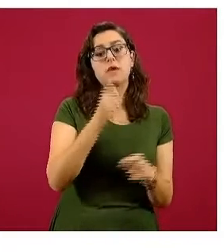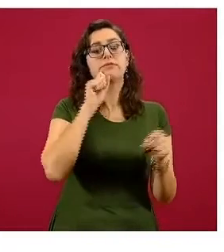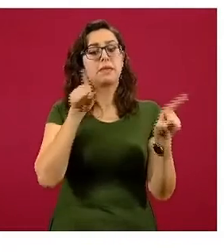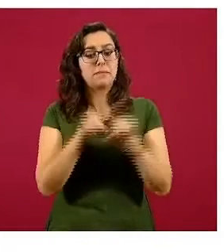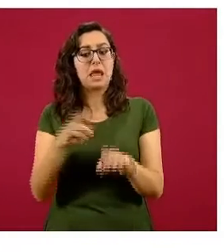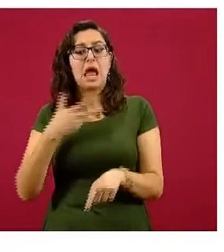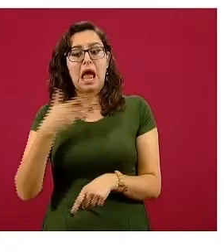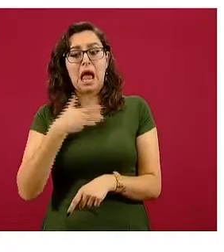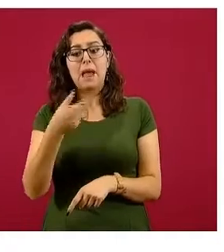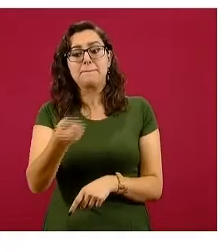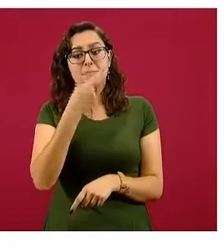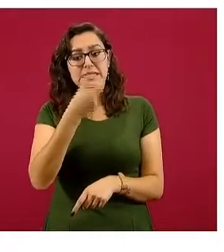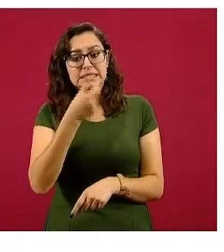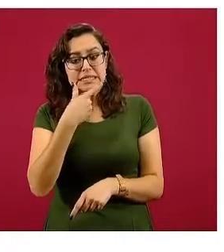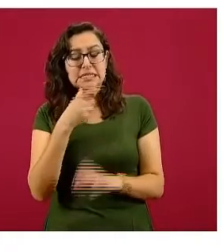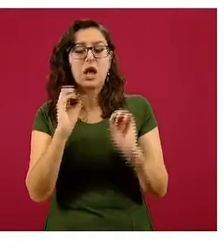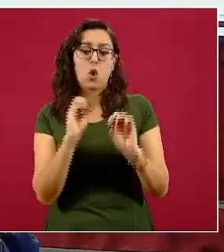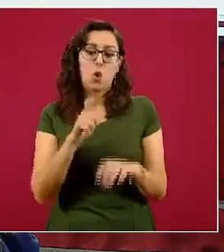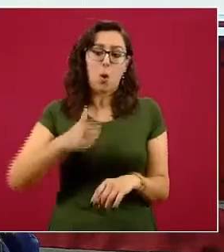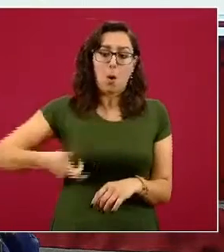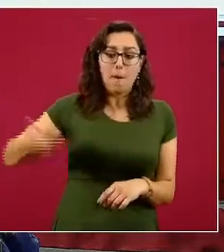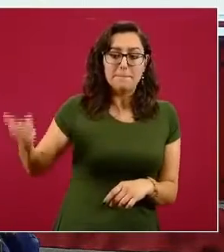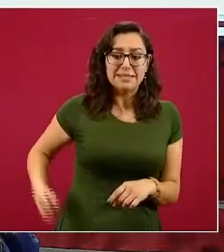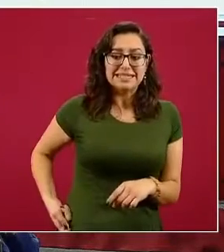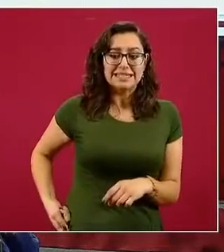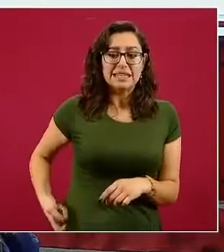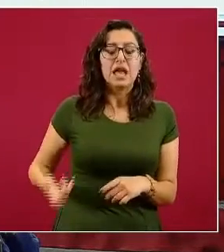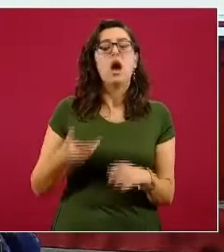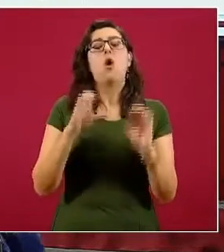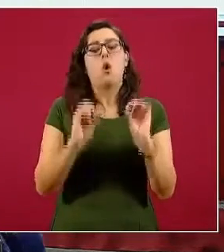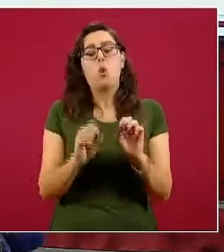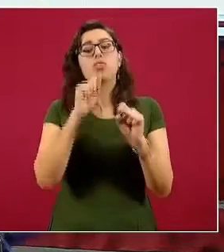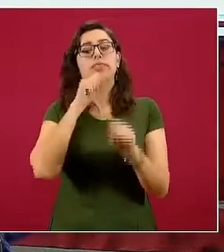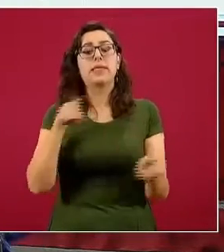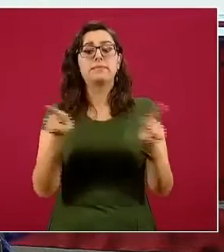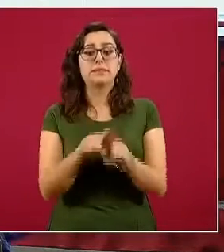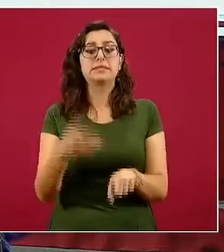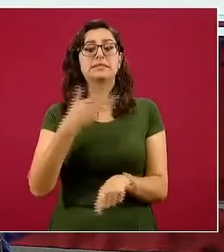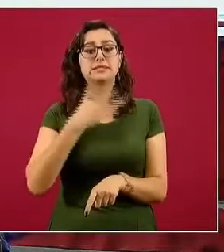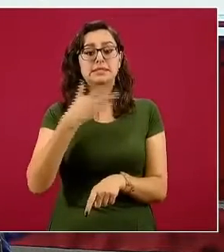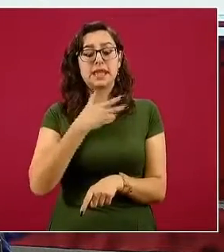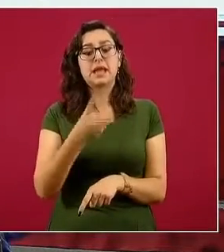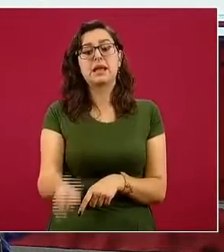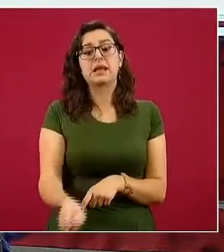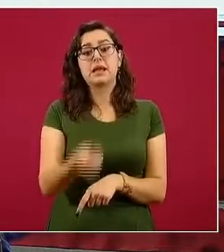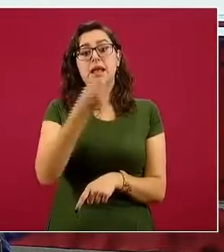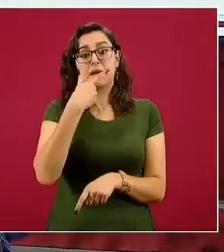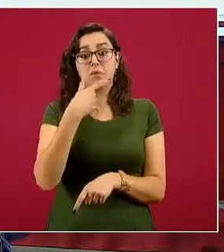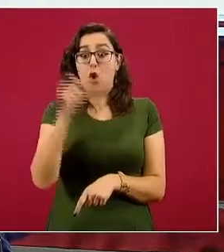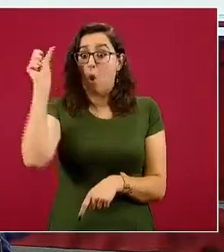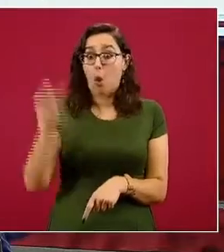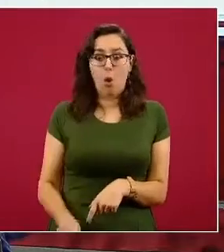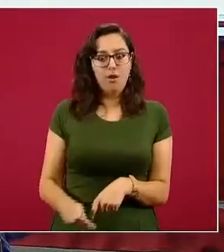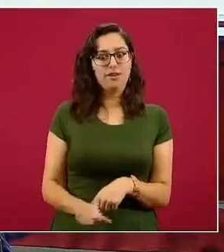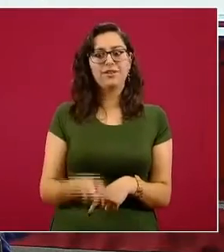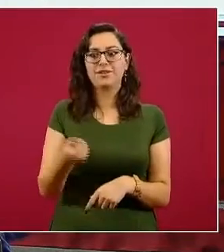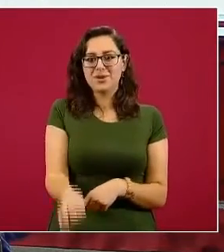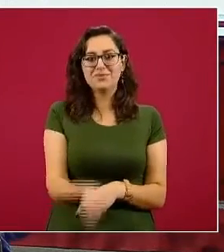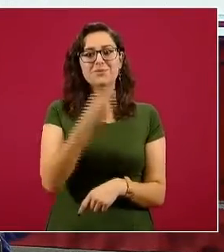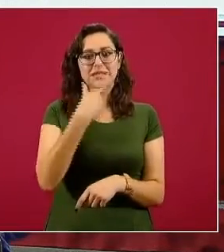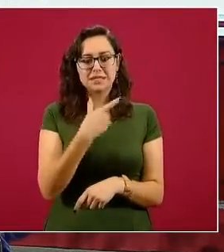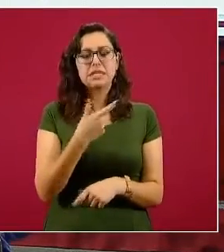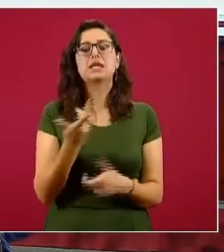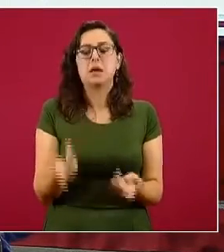los métodos inyectables. Tenemos también disponible la pastilla de anticoncepción de emergencia, que es